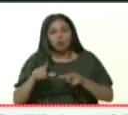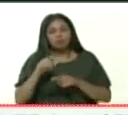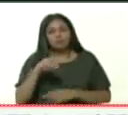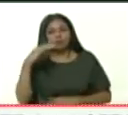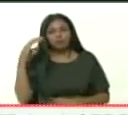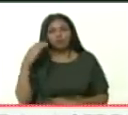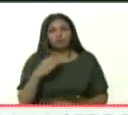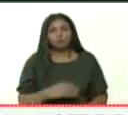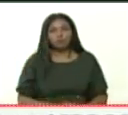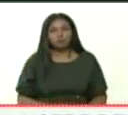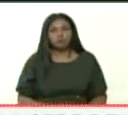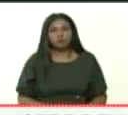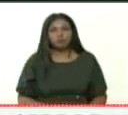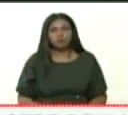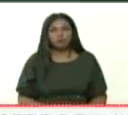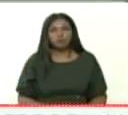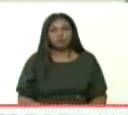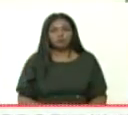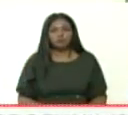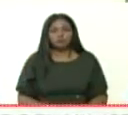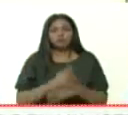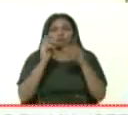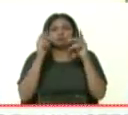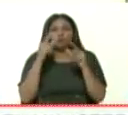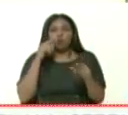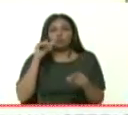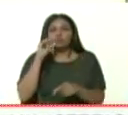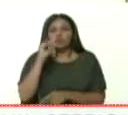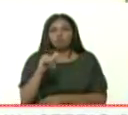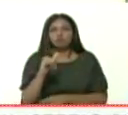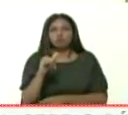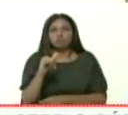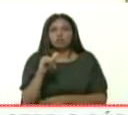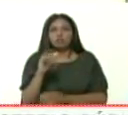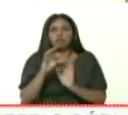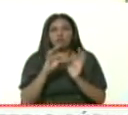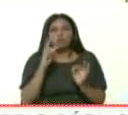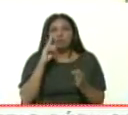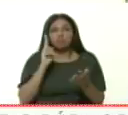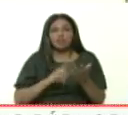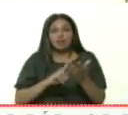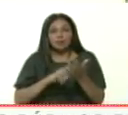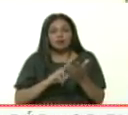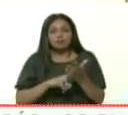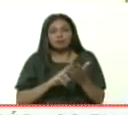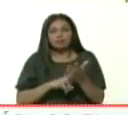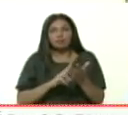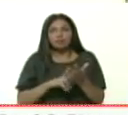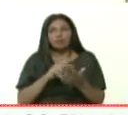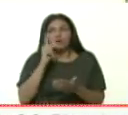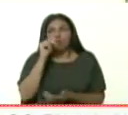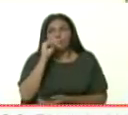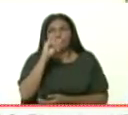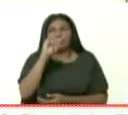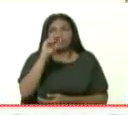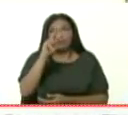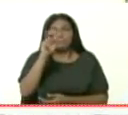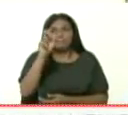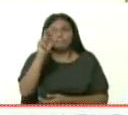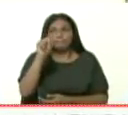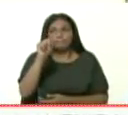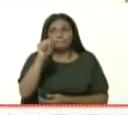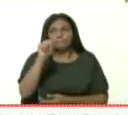Colombia. Esa fotografía, y hoy lo denuncia de manera, lo testimonia el señor Iván Pozo